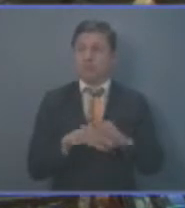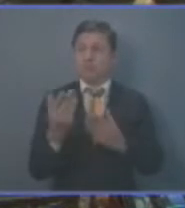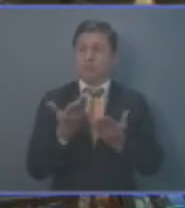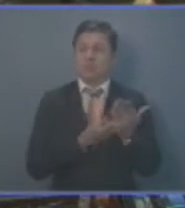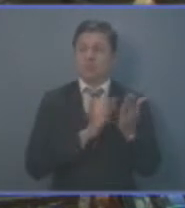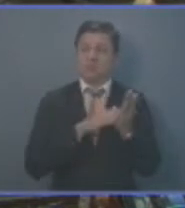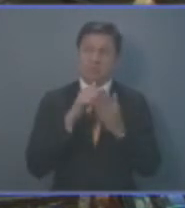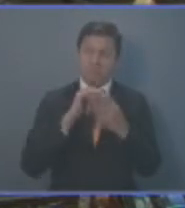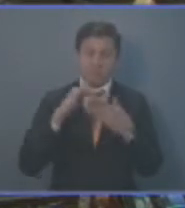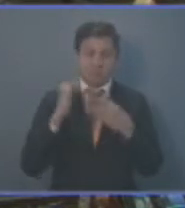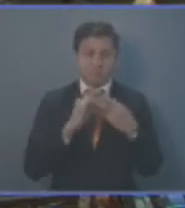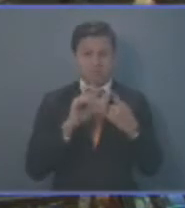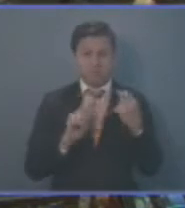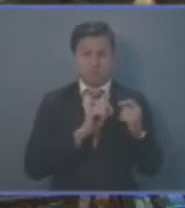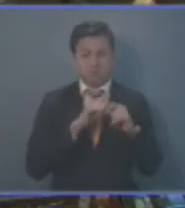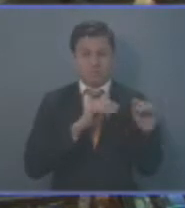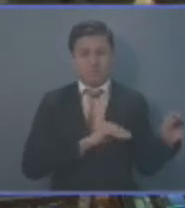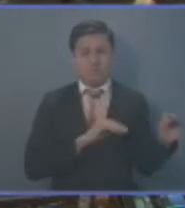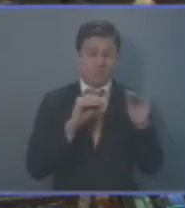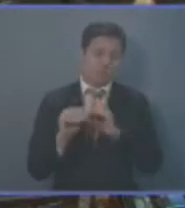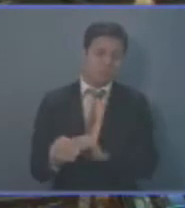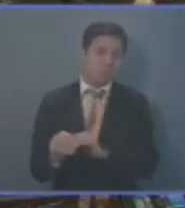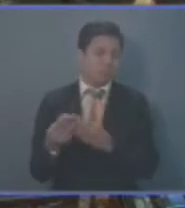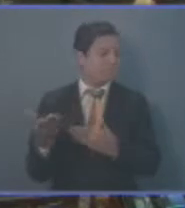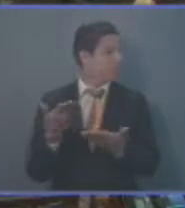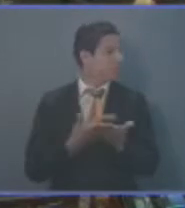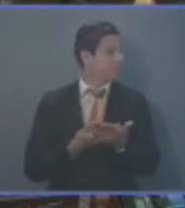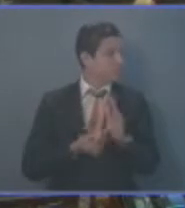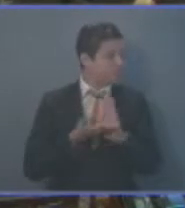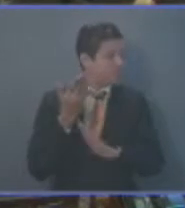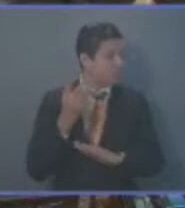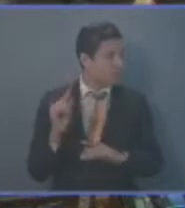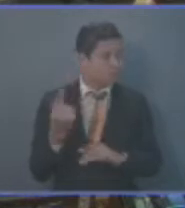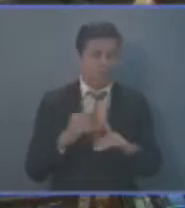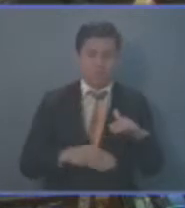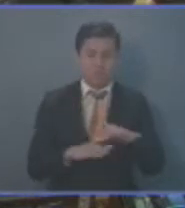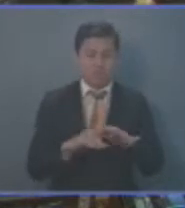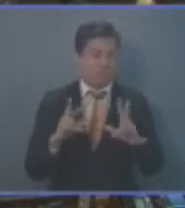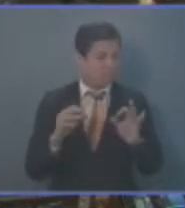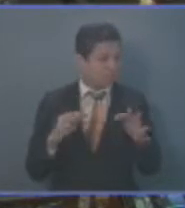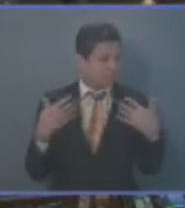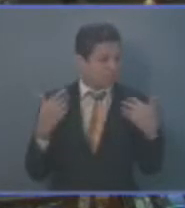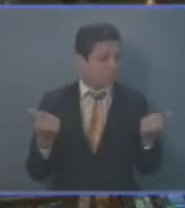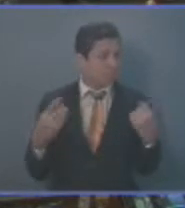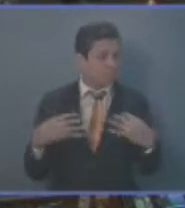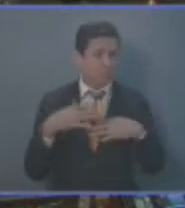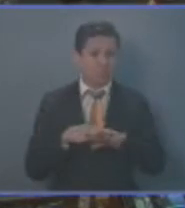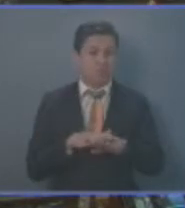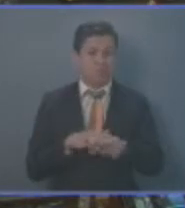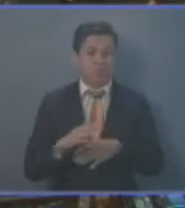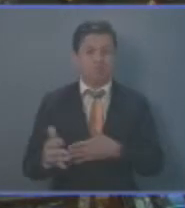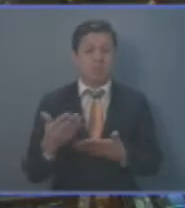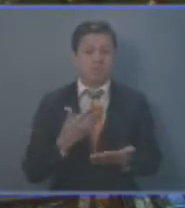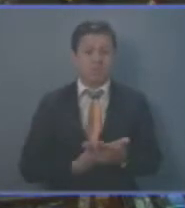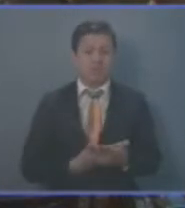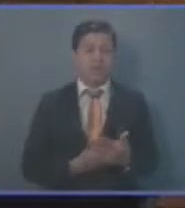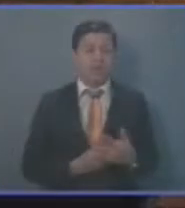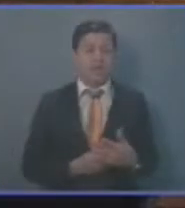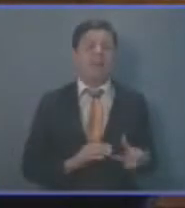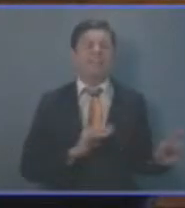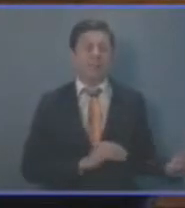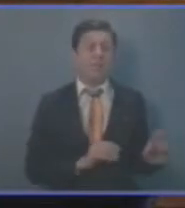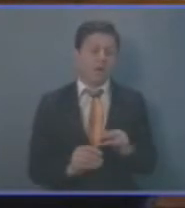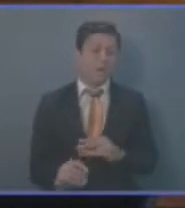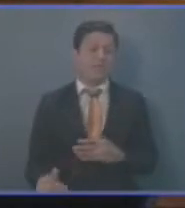y proyectos definidos en la Estrategia de Atención Primaria de Salud Integral, APSI, asegurando la